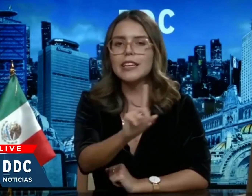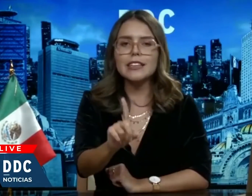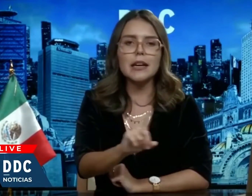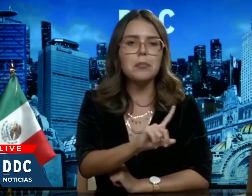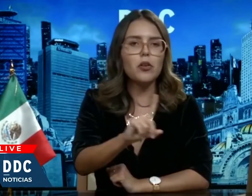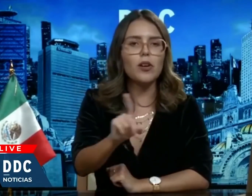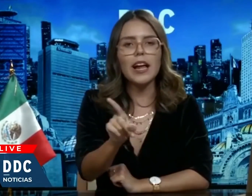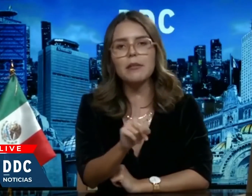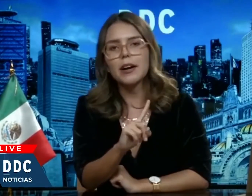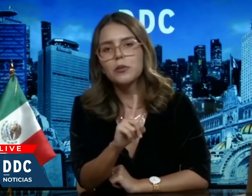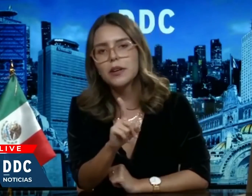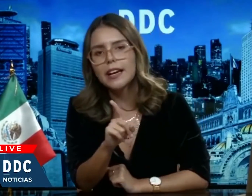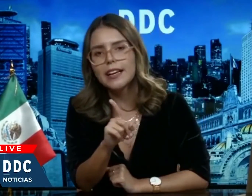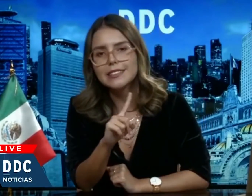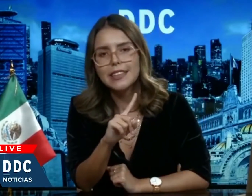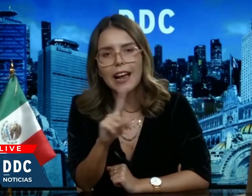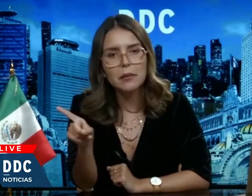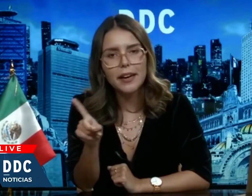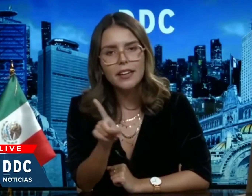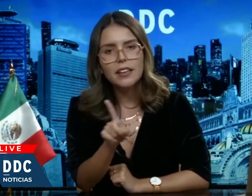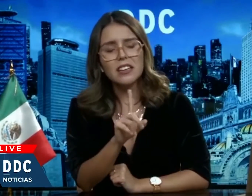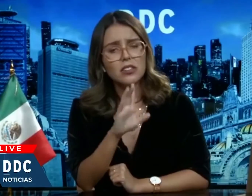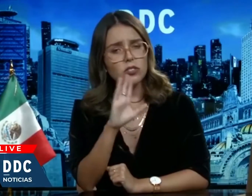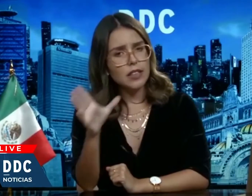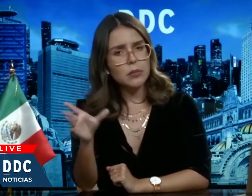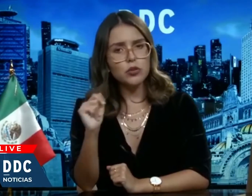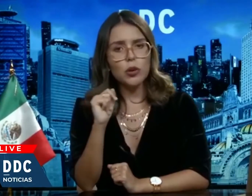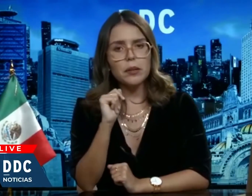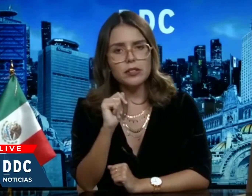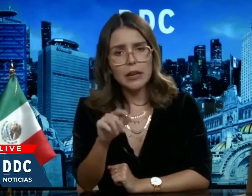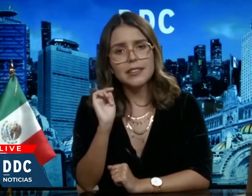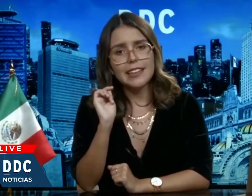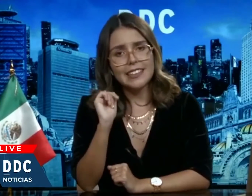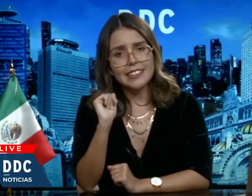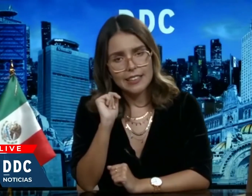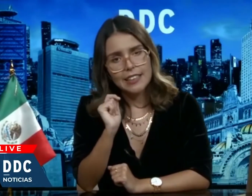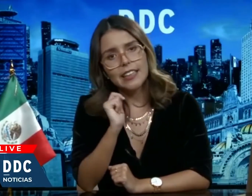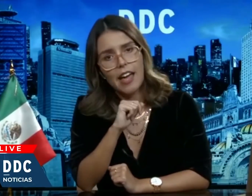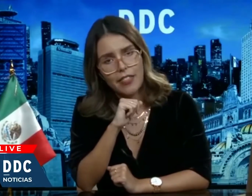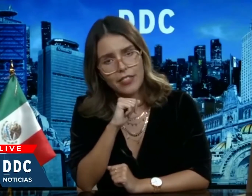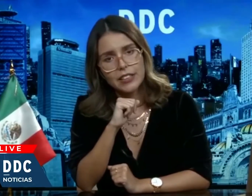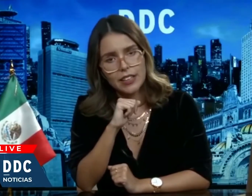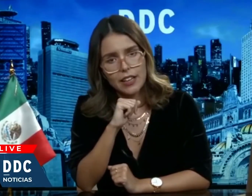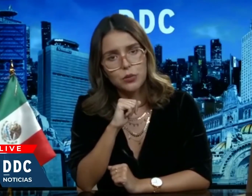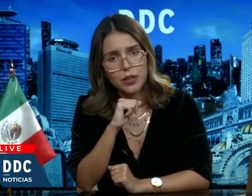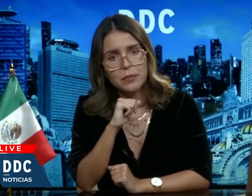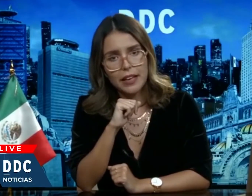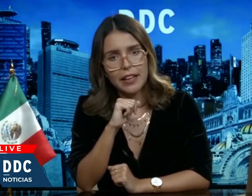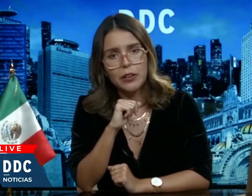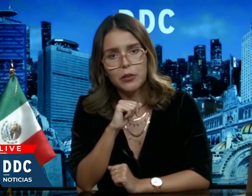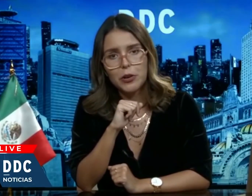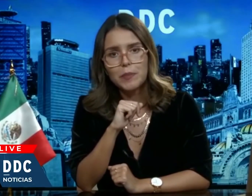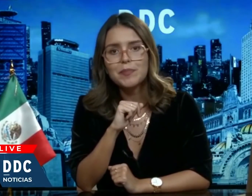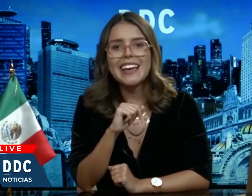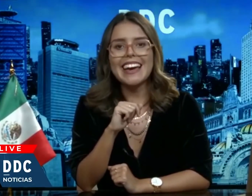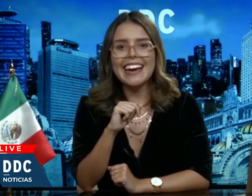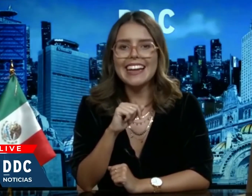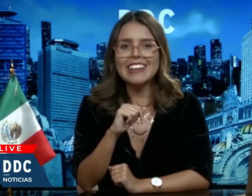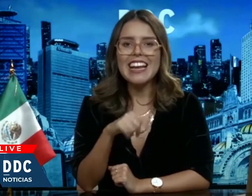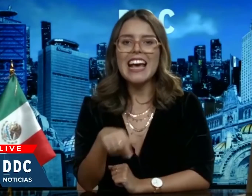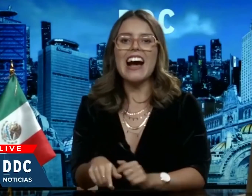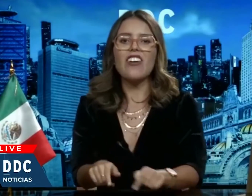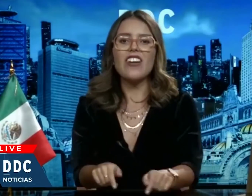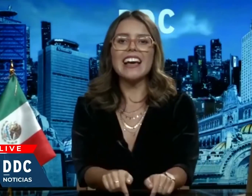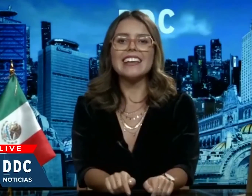Ni conseguir tampoco la vacuna que salve, no sé si al mundo, pero tal vez la estrategia de salud en México, ¿no?